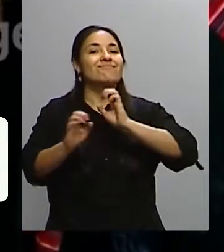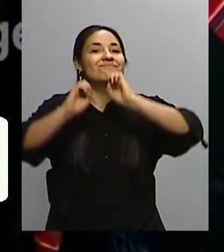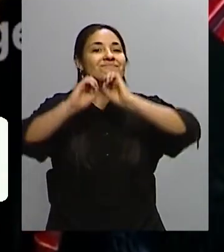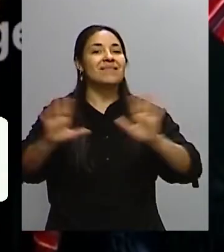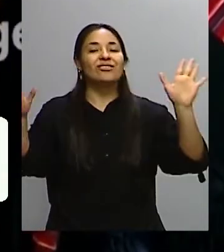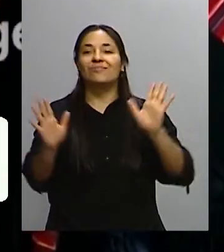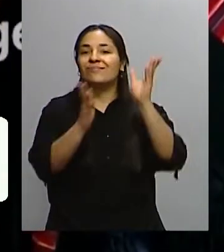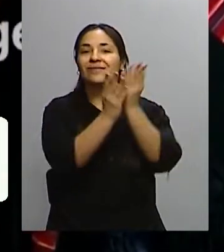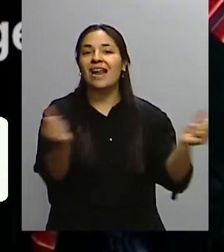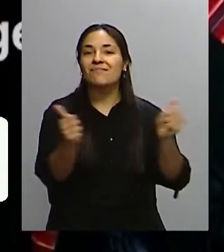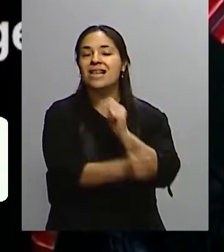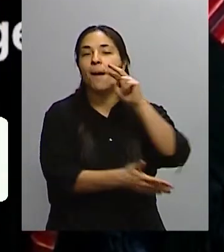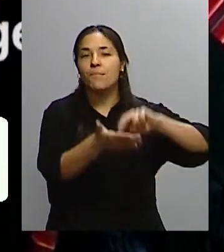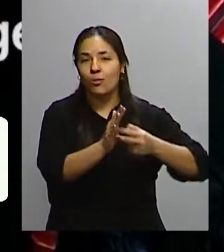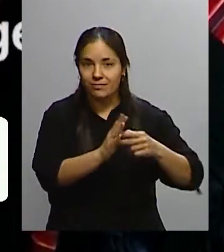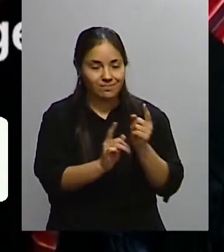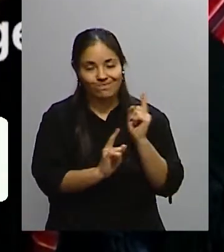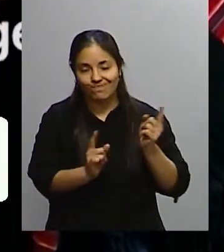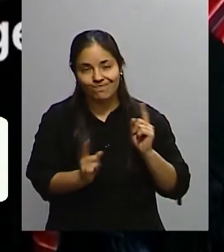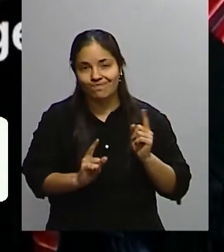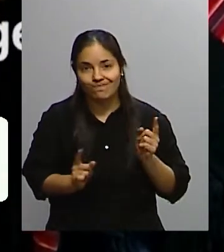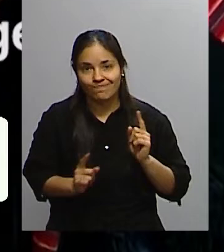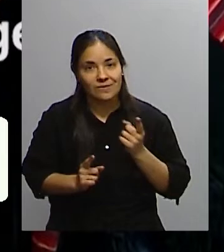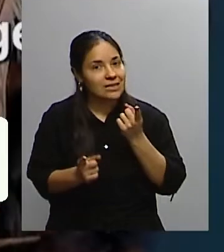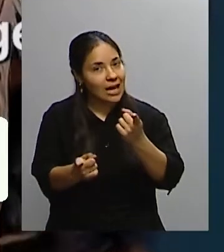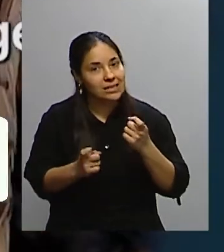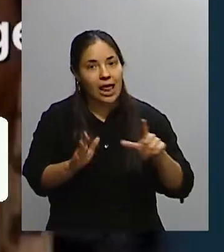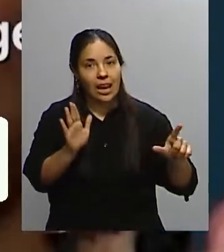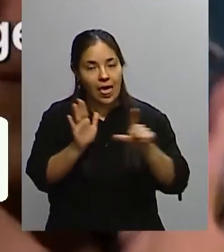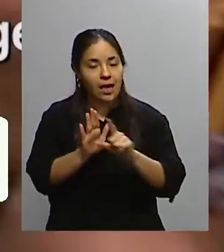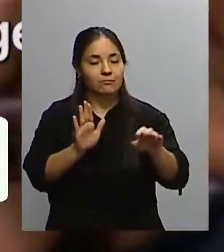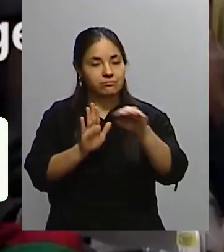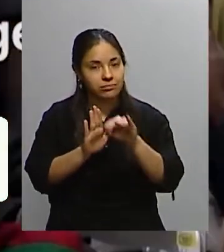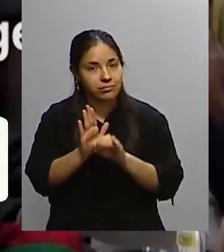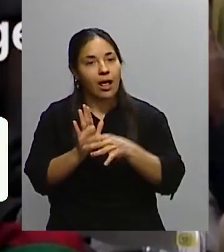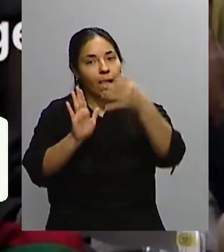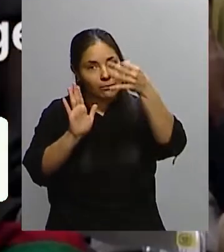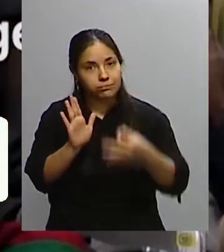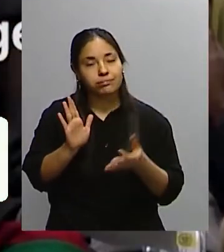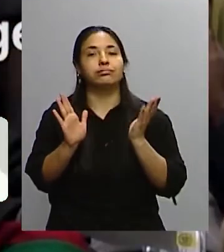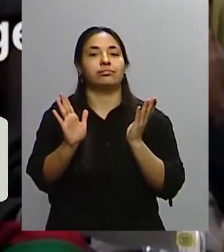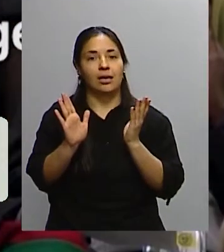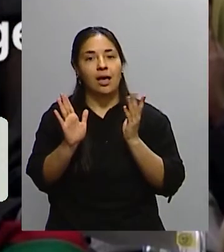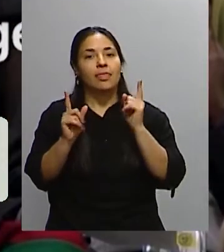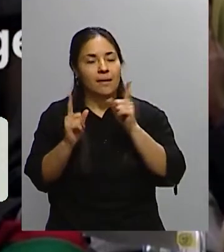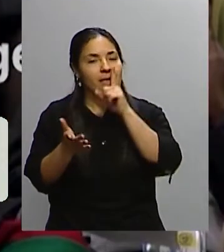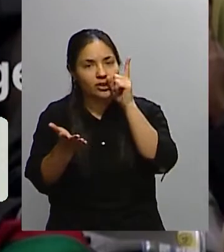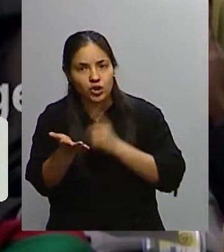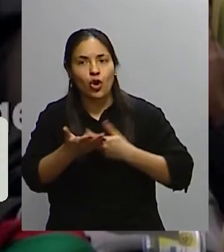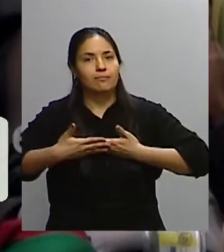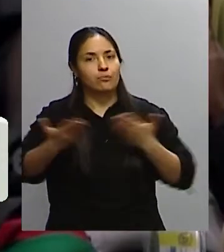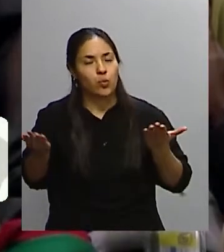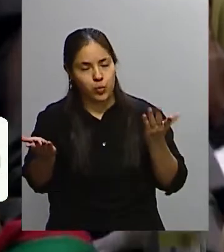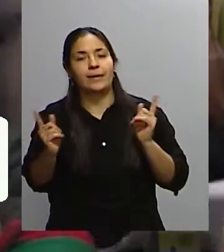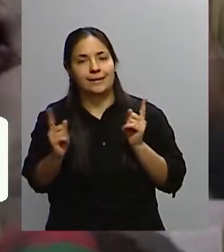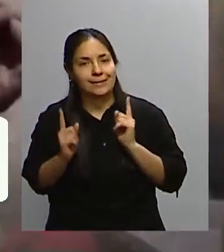tiene que implementar con una legislación adecuada, que la implemente, con políticas públicas, y eso